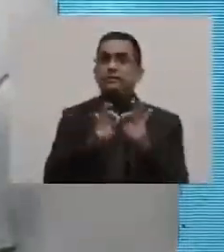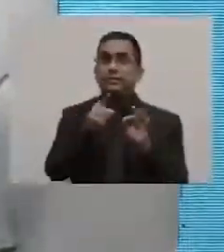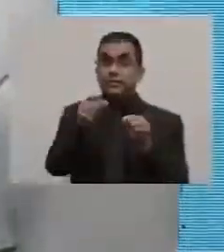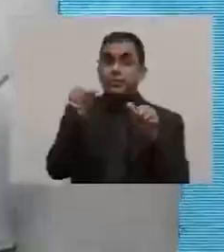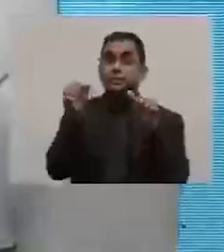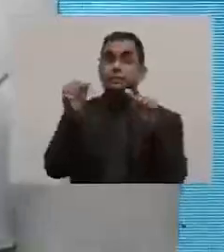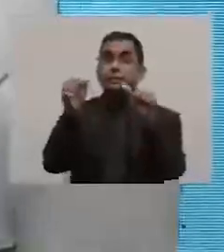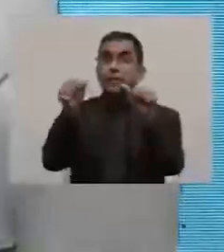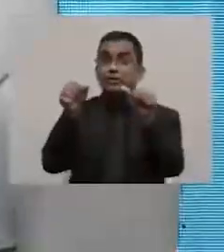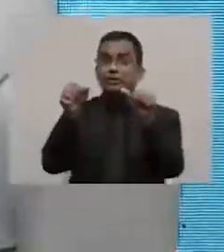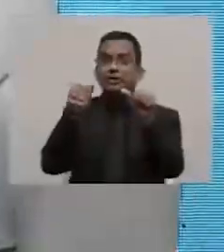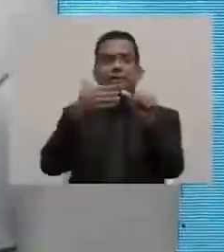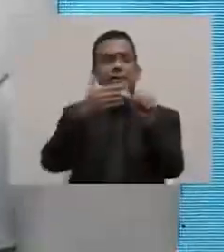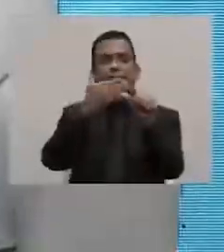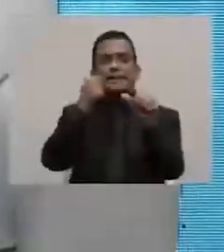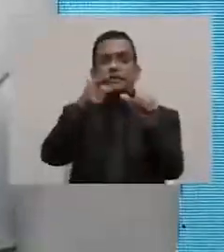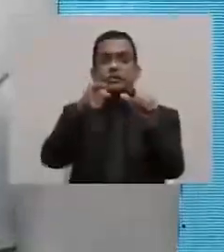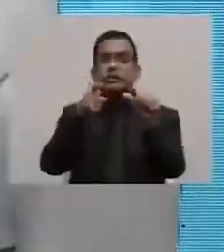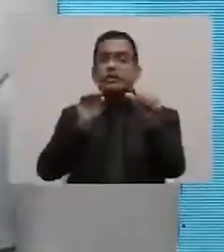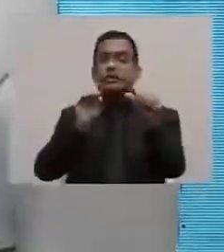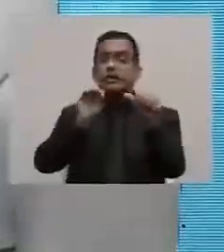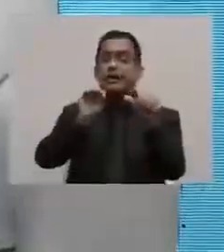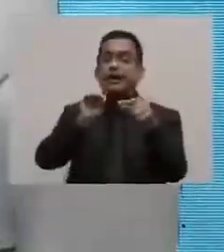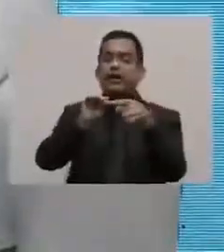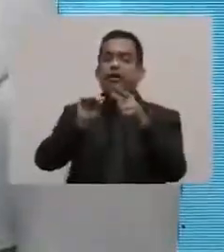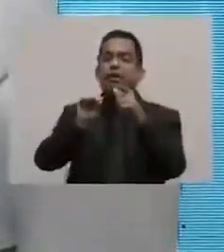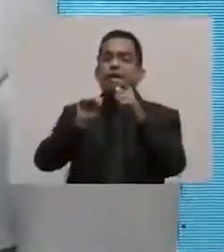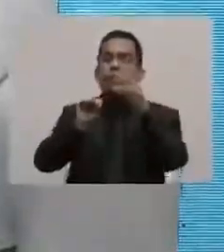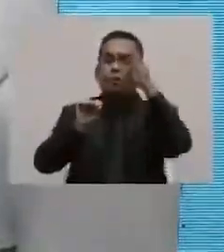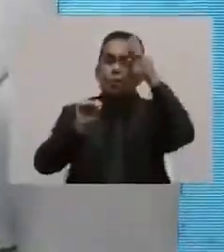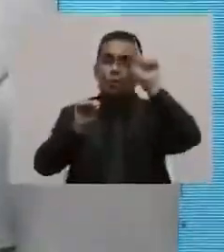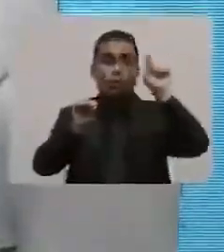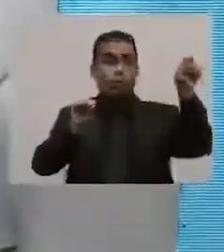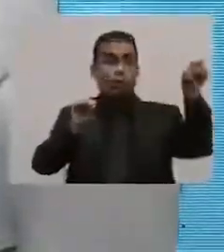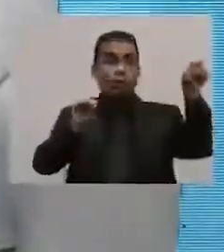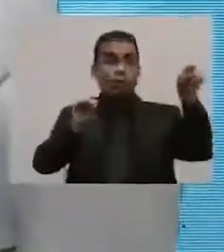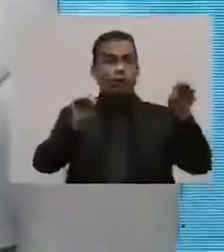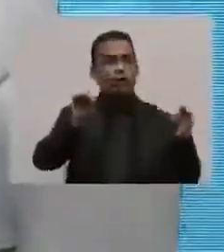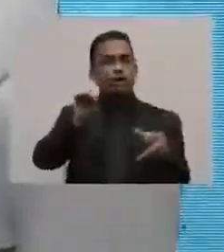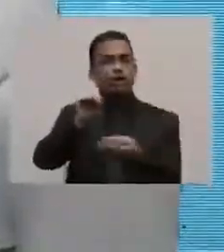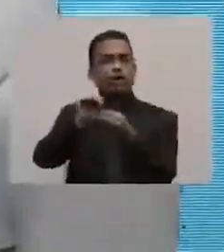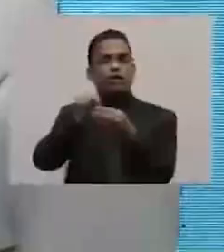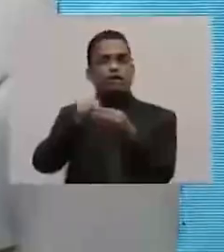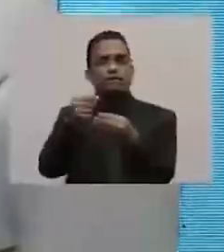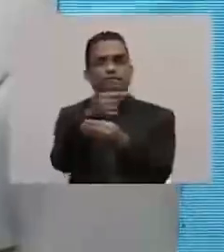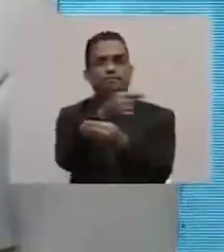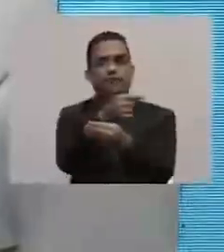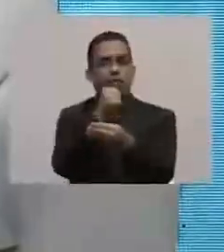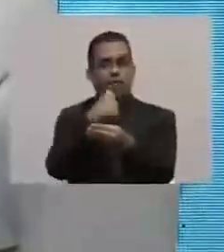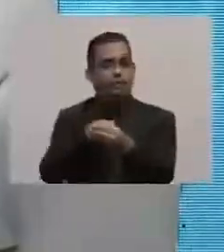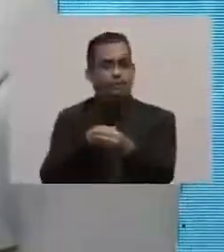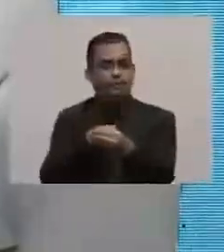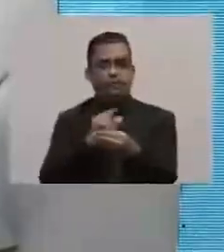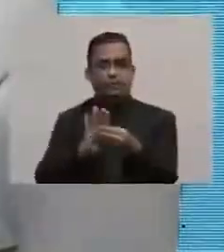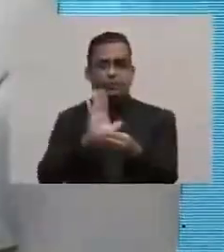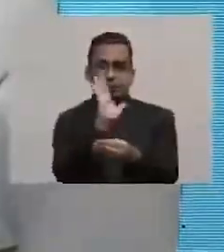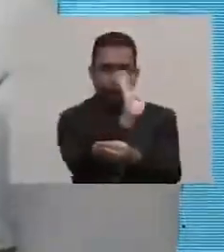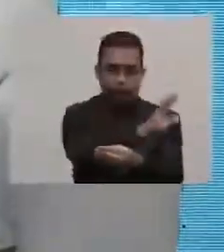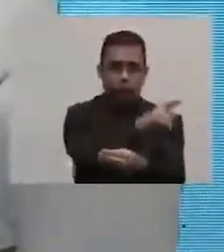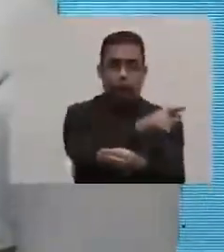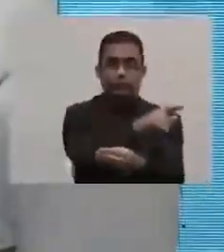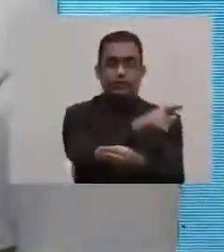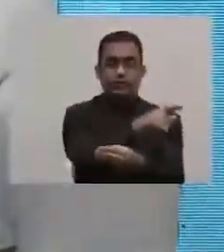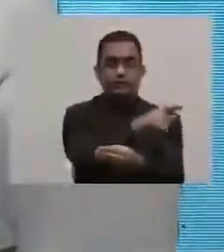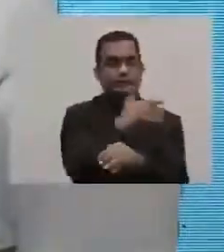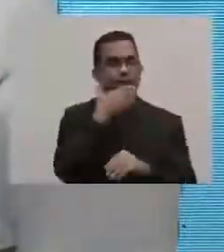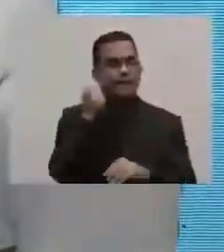Eso es una cura, den los créditos, porque hay gente que coge un error ajeno y lo replica porque no da créditos. Se come y dice, según esta